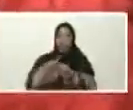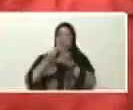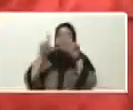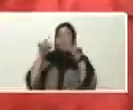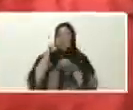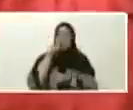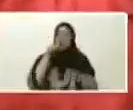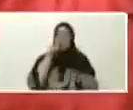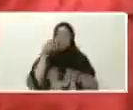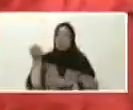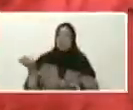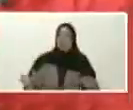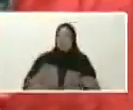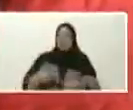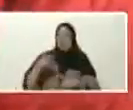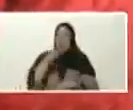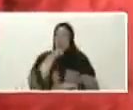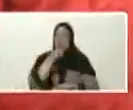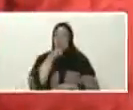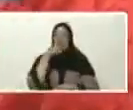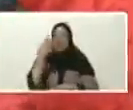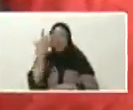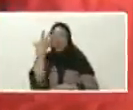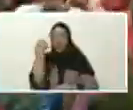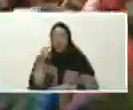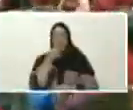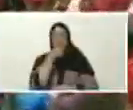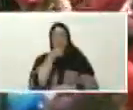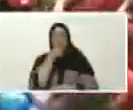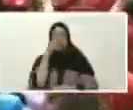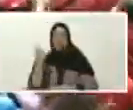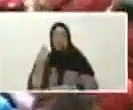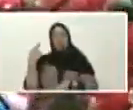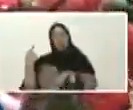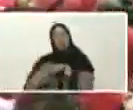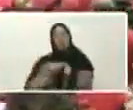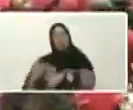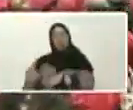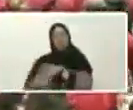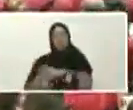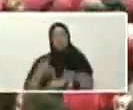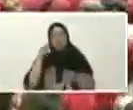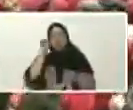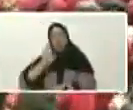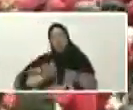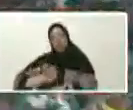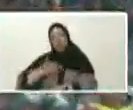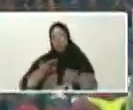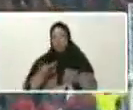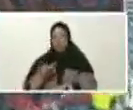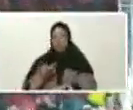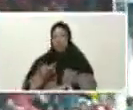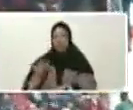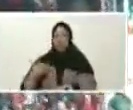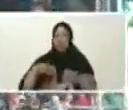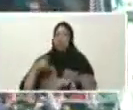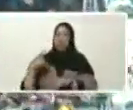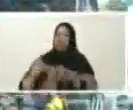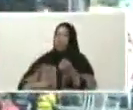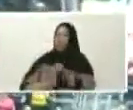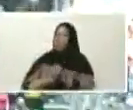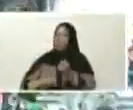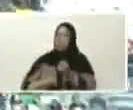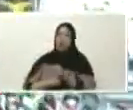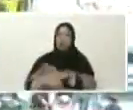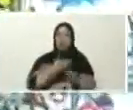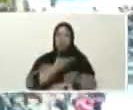conciencia, carajo, de un pueblo para entender que solo en revolución es posible esa cosa. Cuente con este partido,